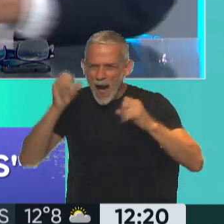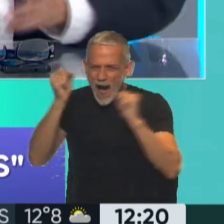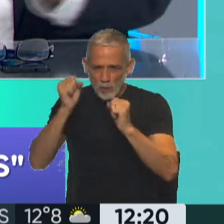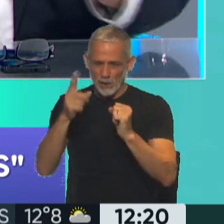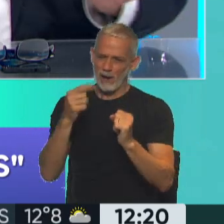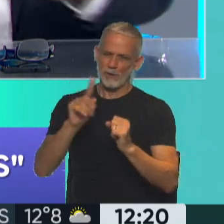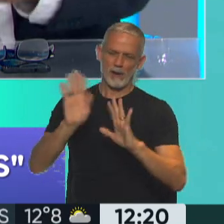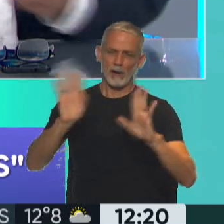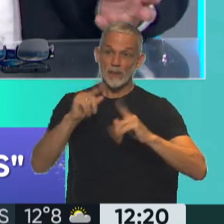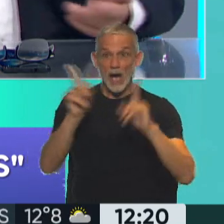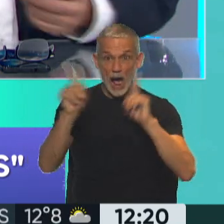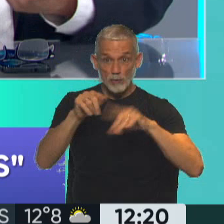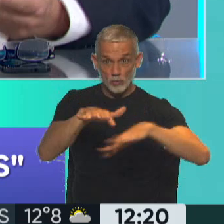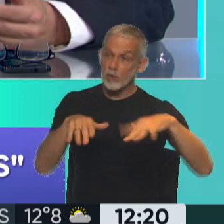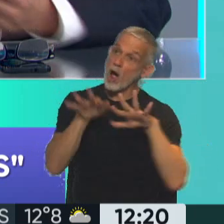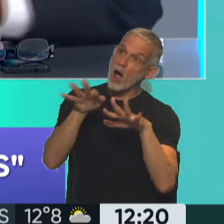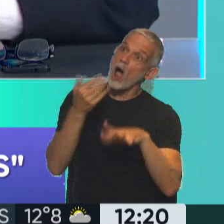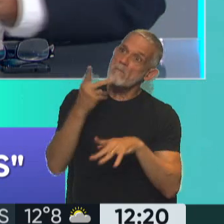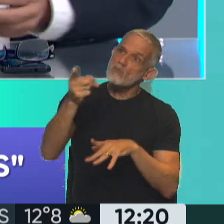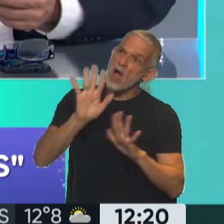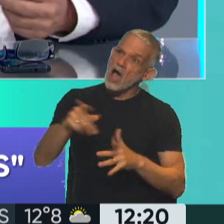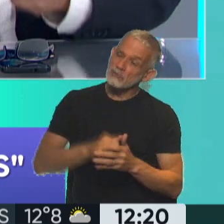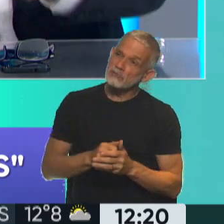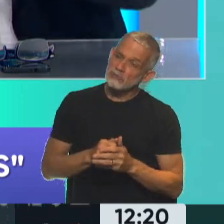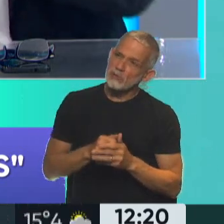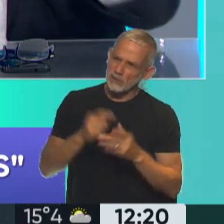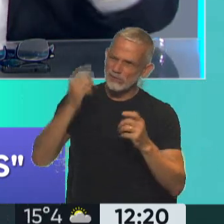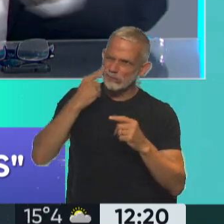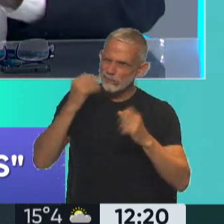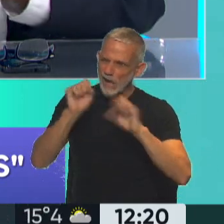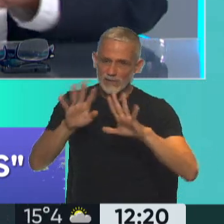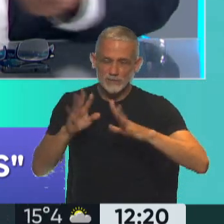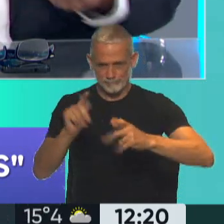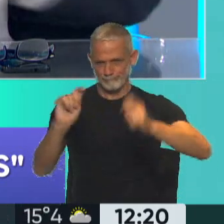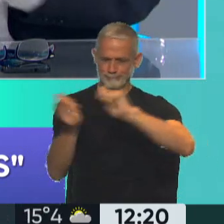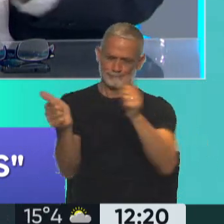tanto enamoró a algunos sectores. Indudablemente ganó muchos votos con eso. Ahora, lo